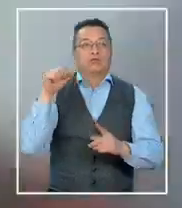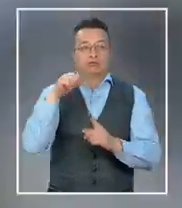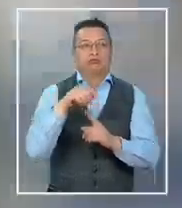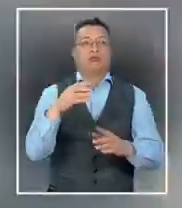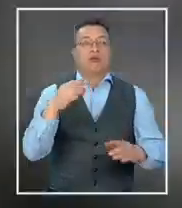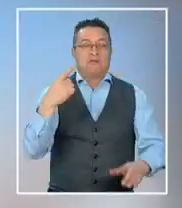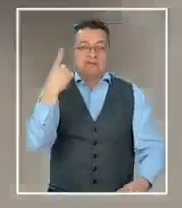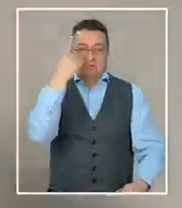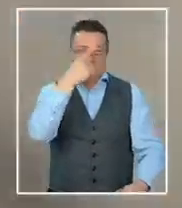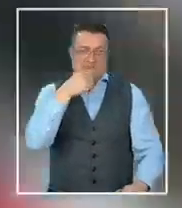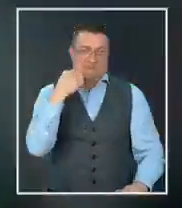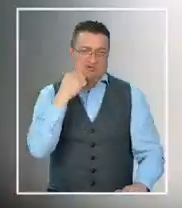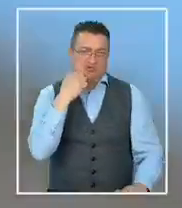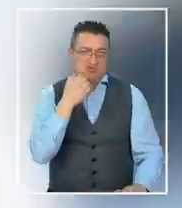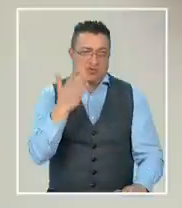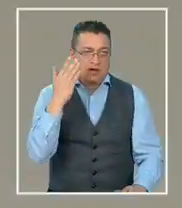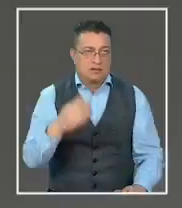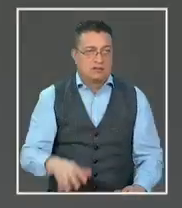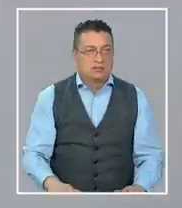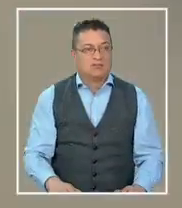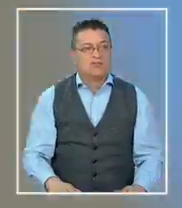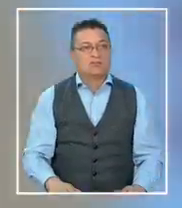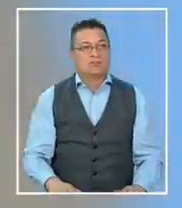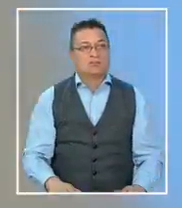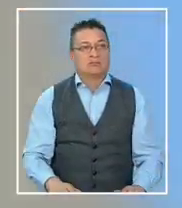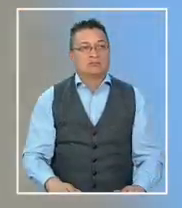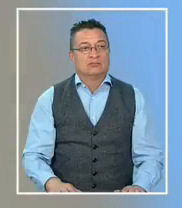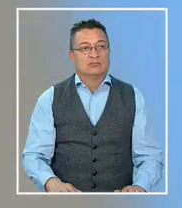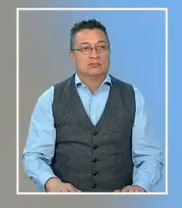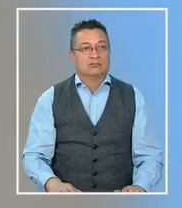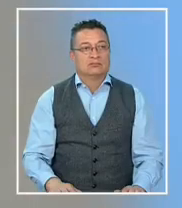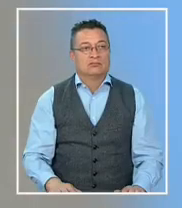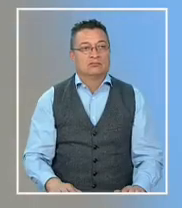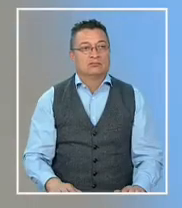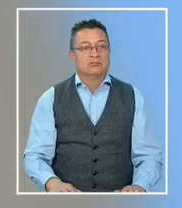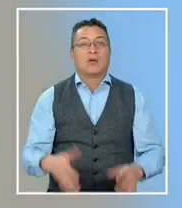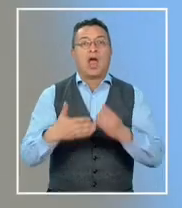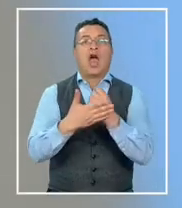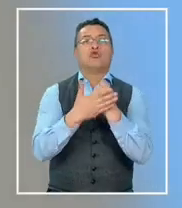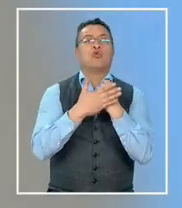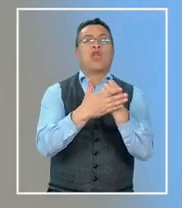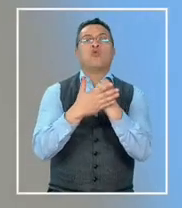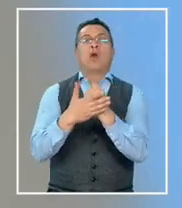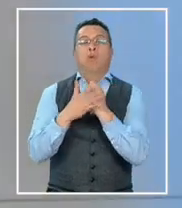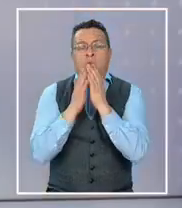impunemente. ¡Ayuda, ayuda, mire! ¡Ayuda, mire!